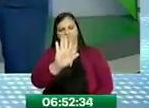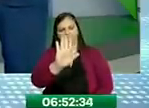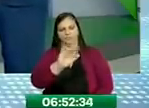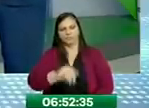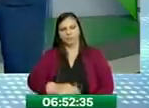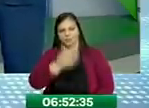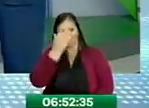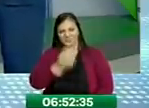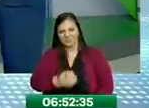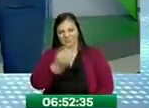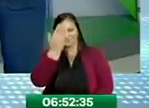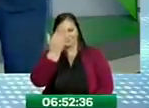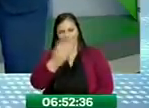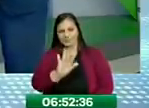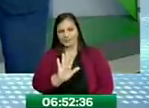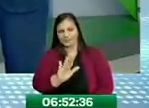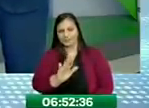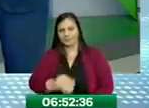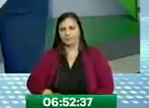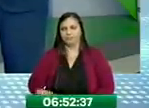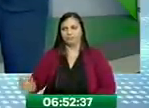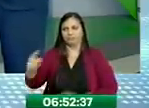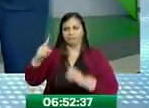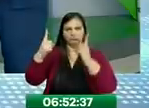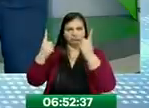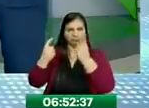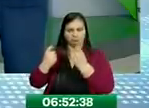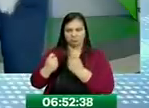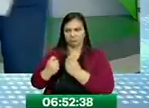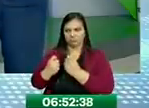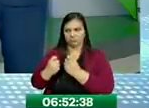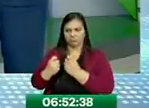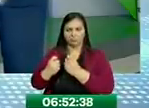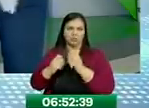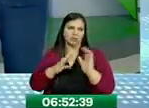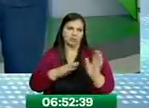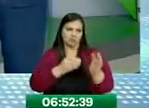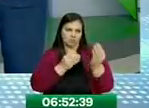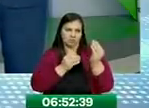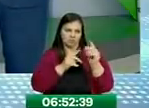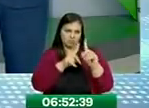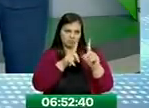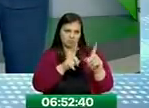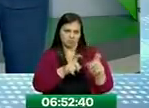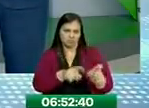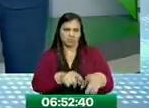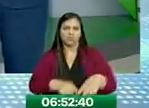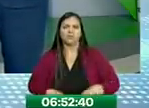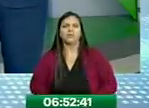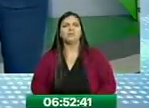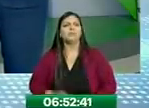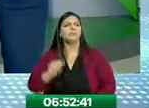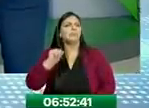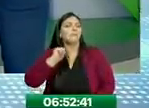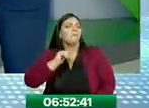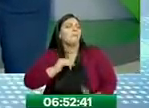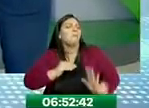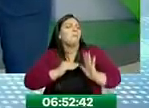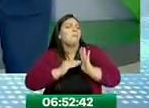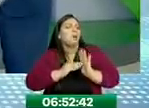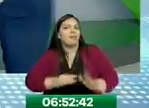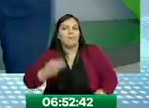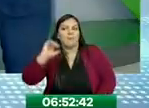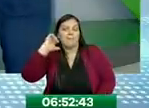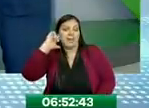días, ratificarte buenos días, porque aquí la gente está preguntando el día de mañana por alguna necesidad, algún tema que tenga que salir de urgencia. ¿Cómo es el asunto